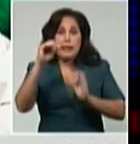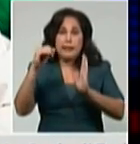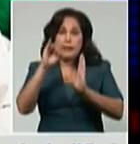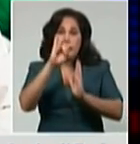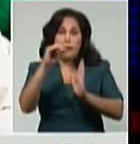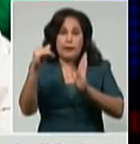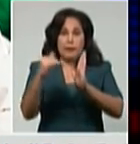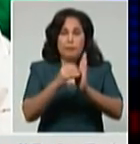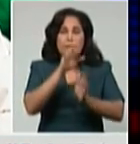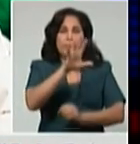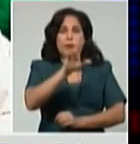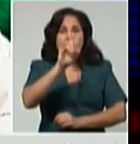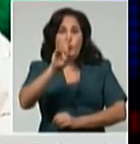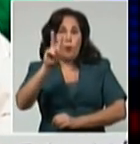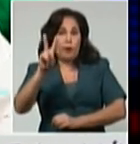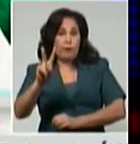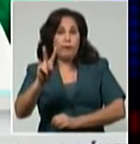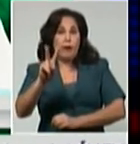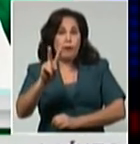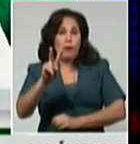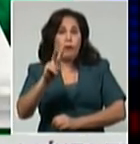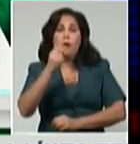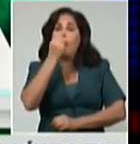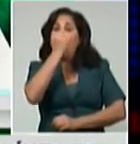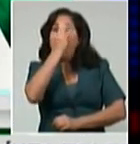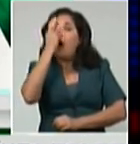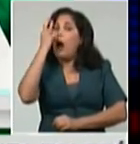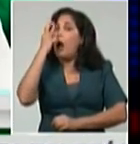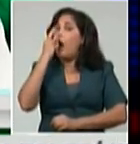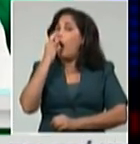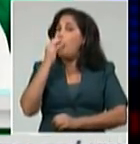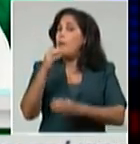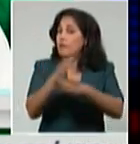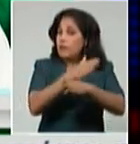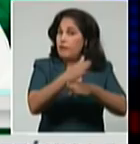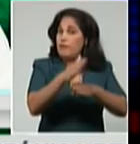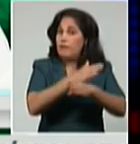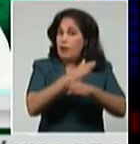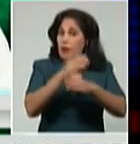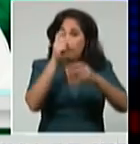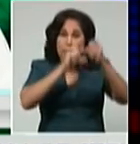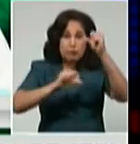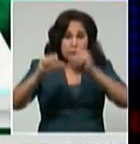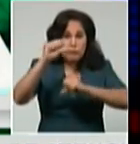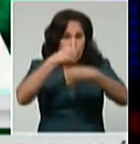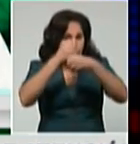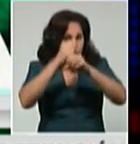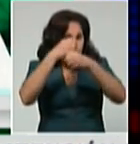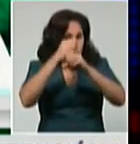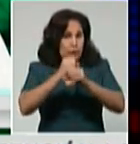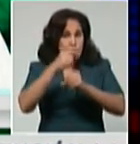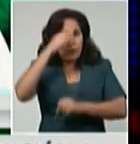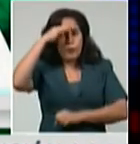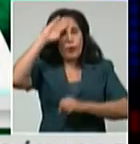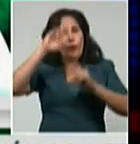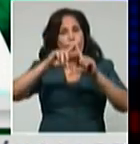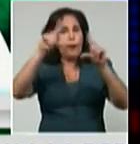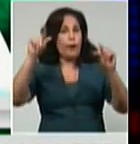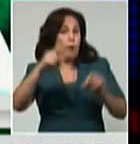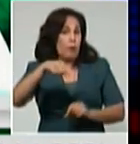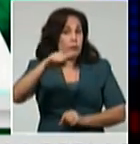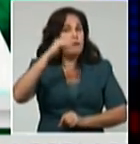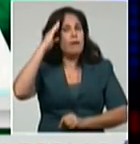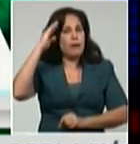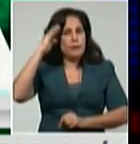7.592 muestras en los diferentes laboratorios de biología molecular de nuestro país, que como sabe, se han